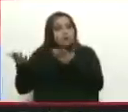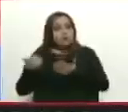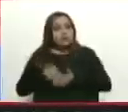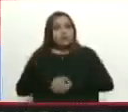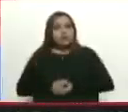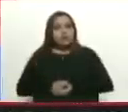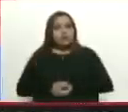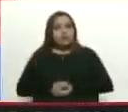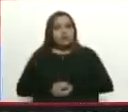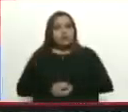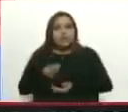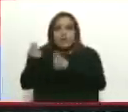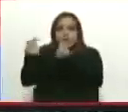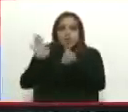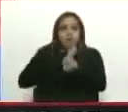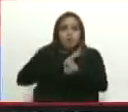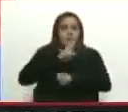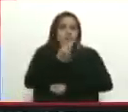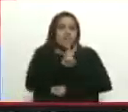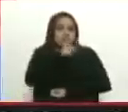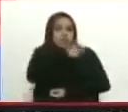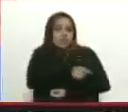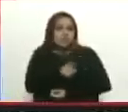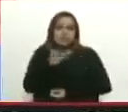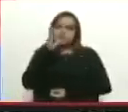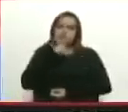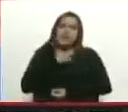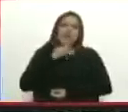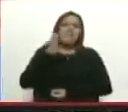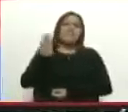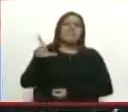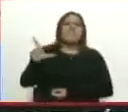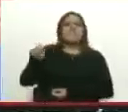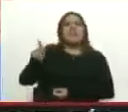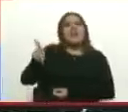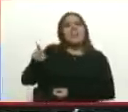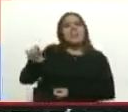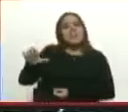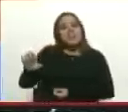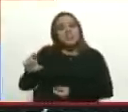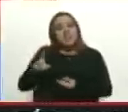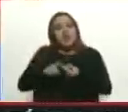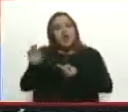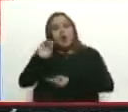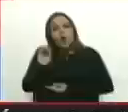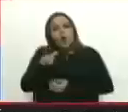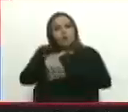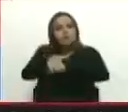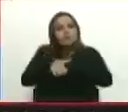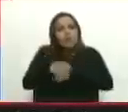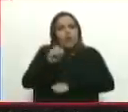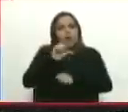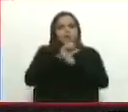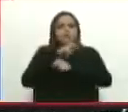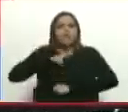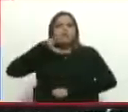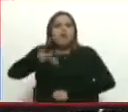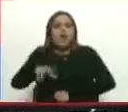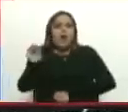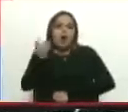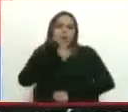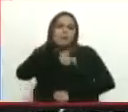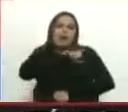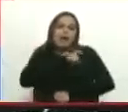Y es de los venezolanos, no es ni Gerardo Blay, ni es de Capriles, ni es de los gringos, ni de los ingleses, ni de los portugueses, ni los españoles, o